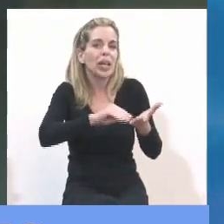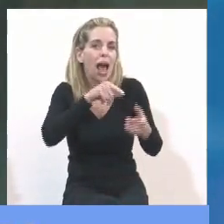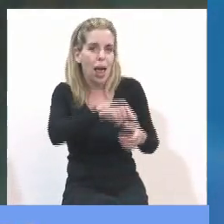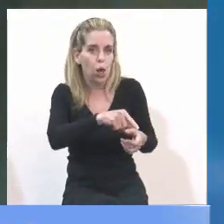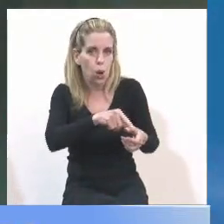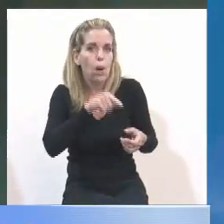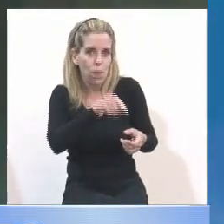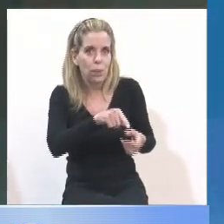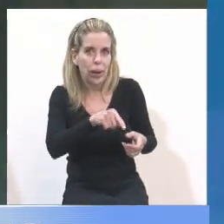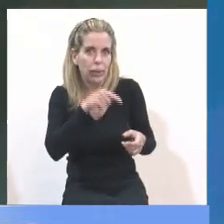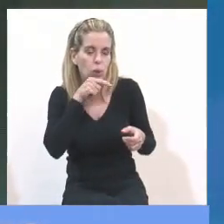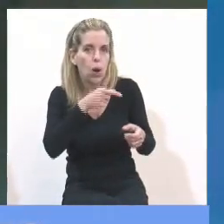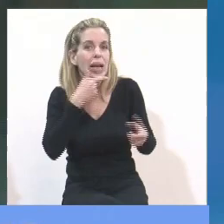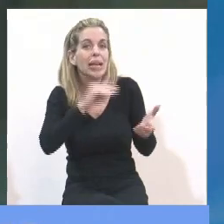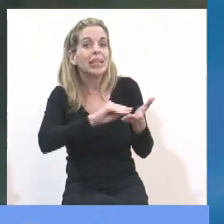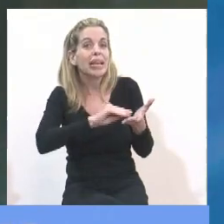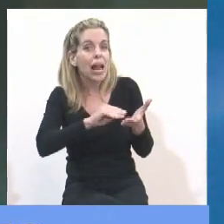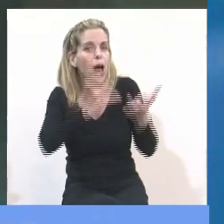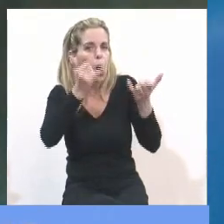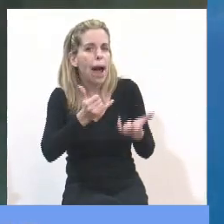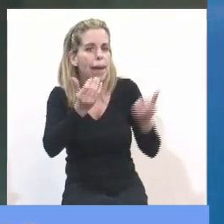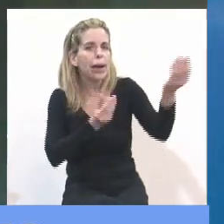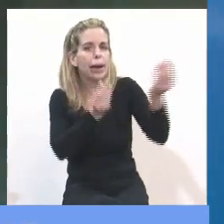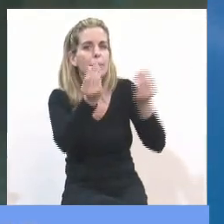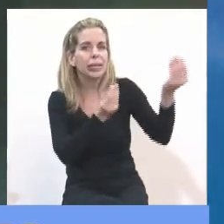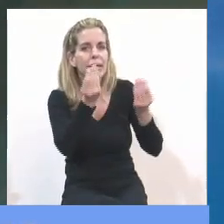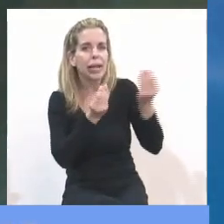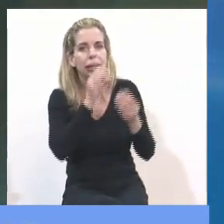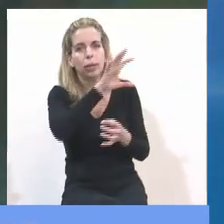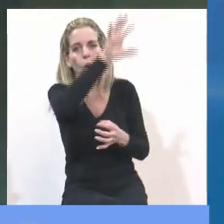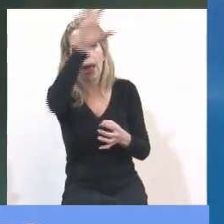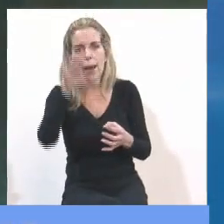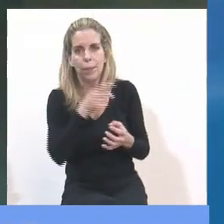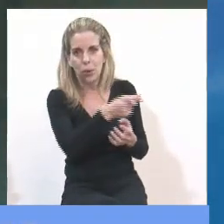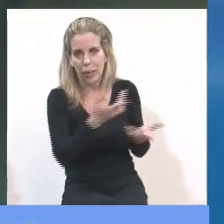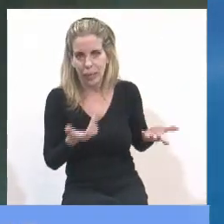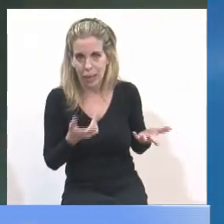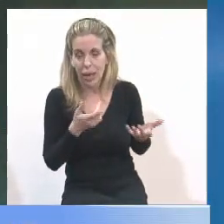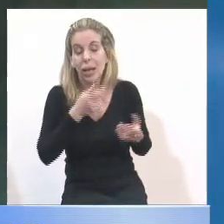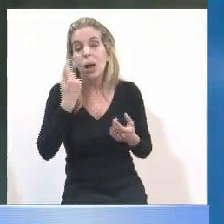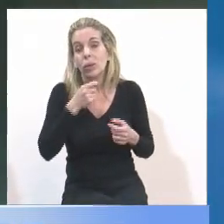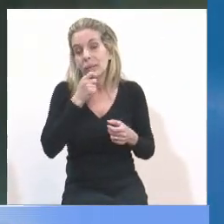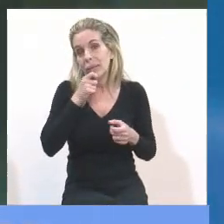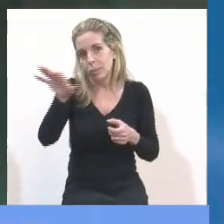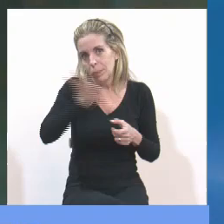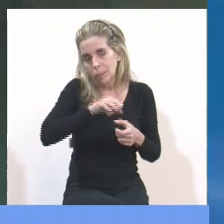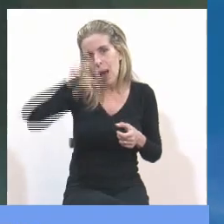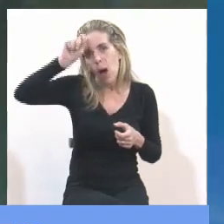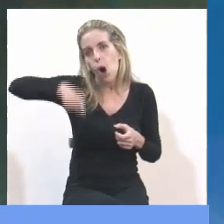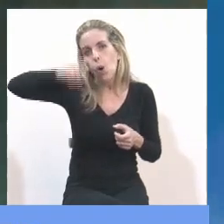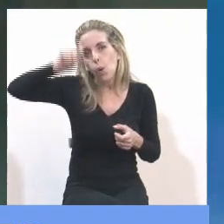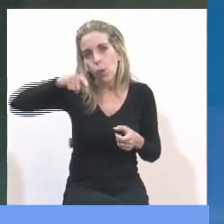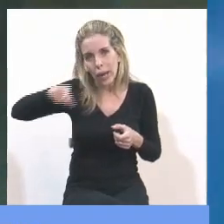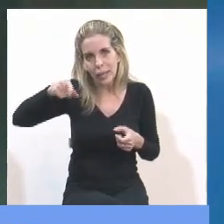tiene que ver con su base federal y democrática, y que el respaldo de los jueces que tienen bajo